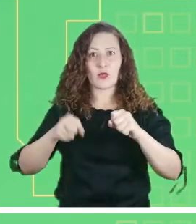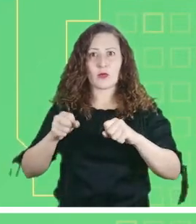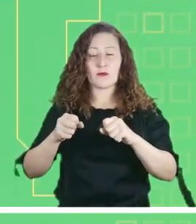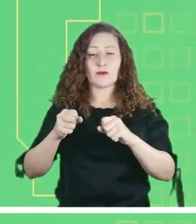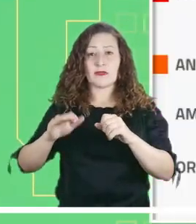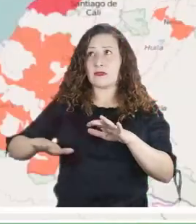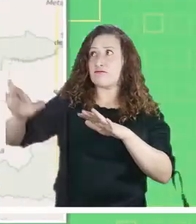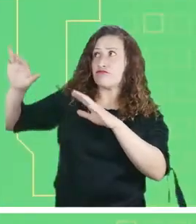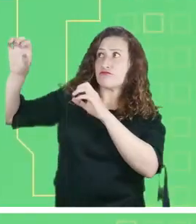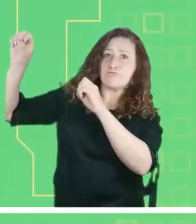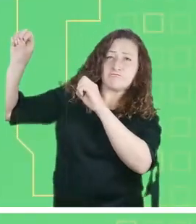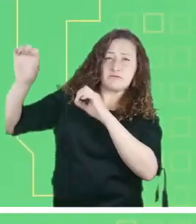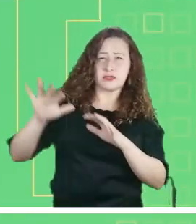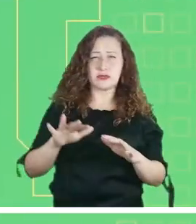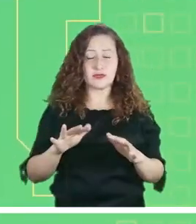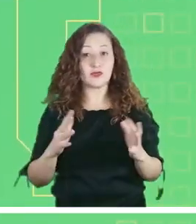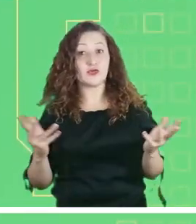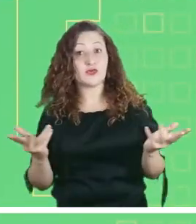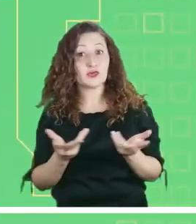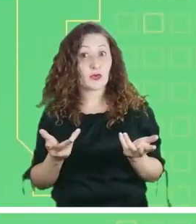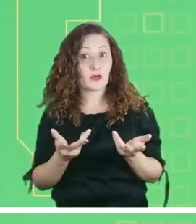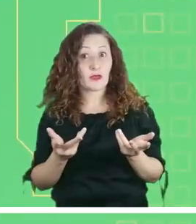Antioquia.